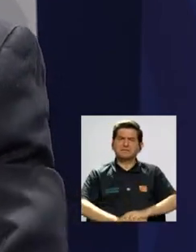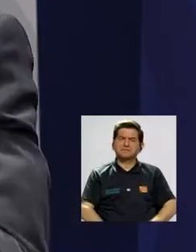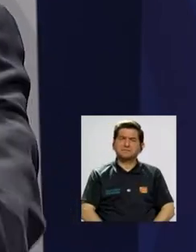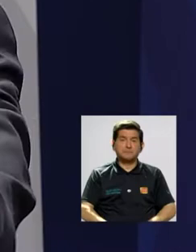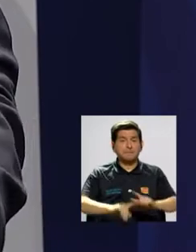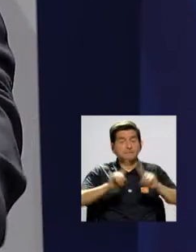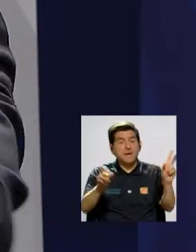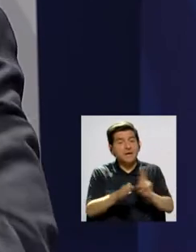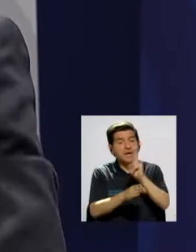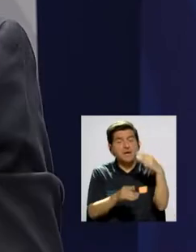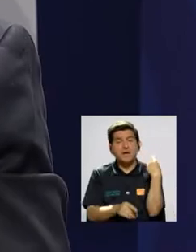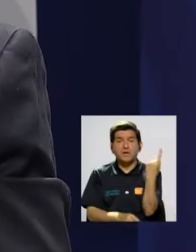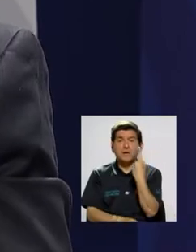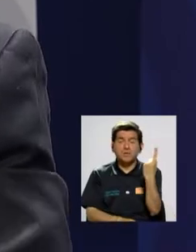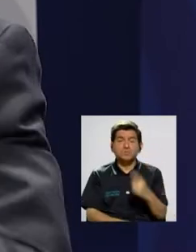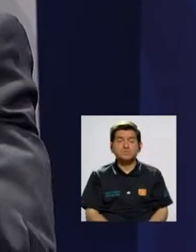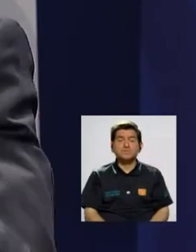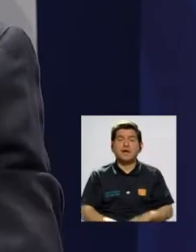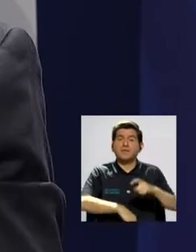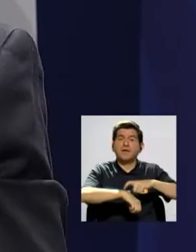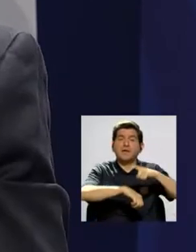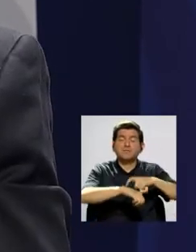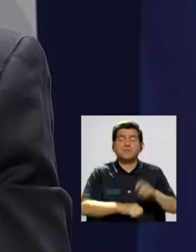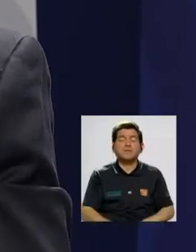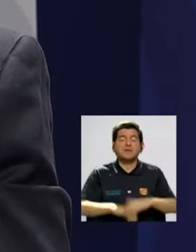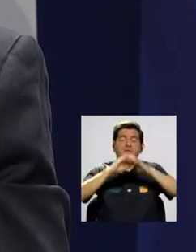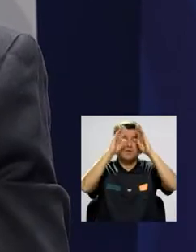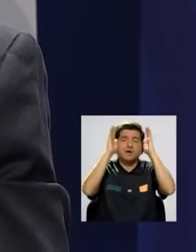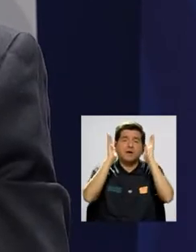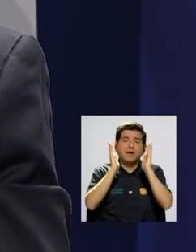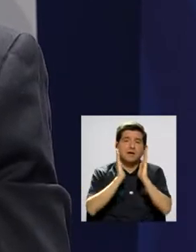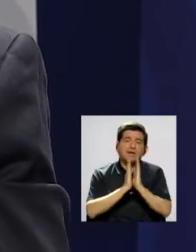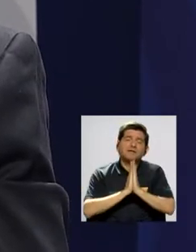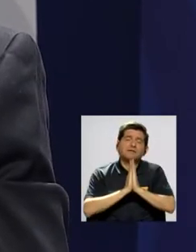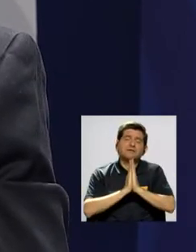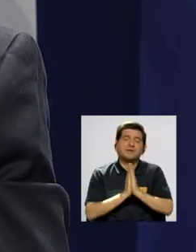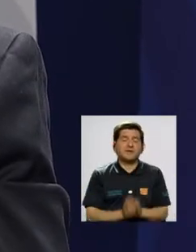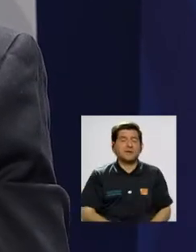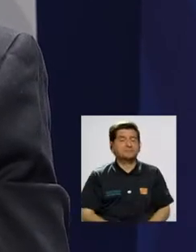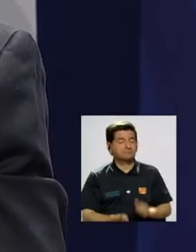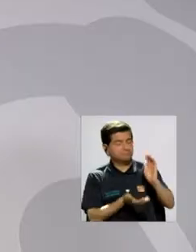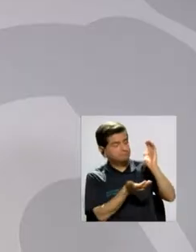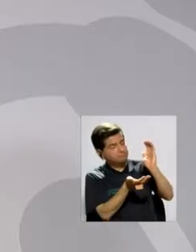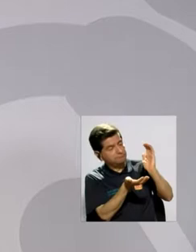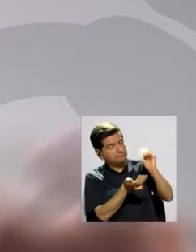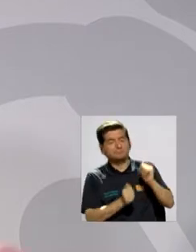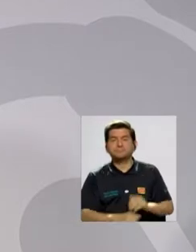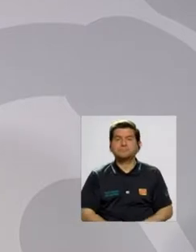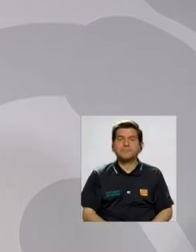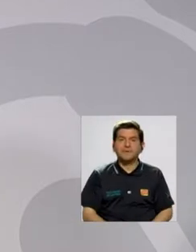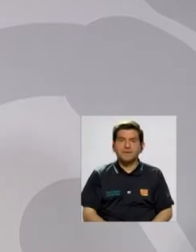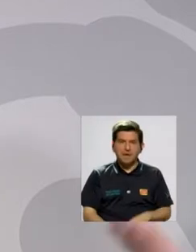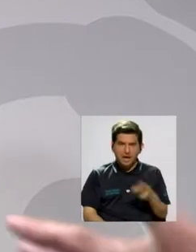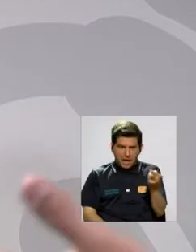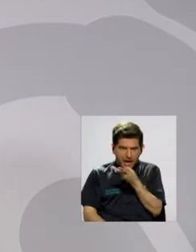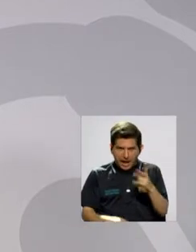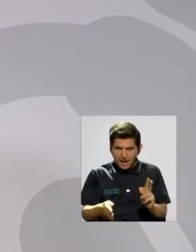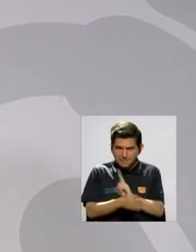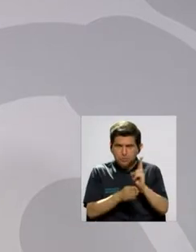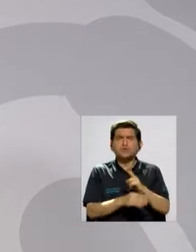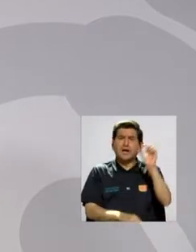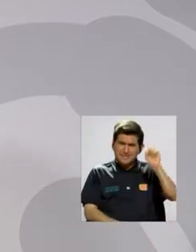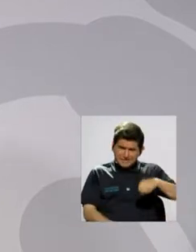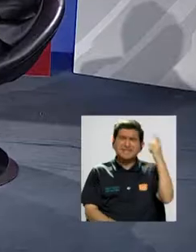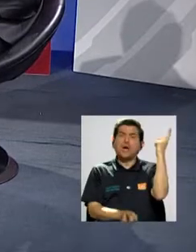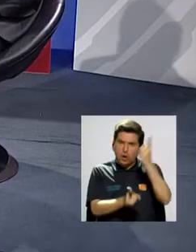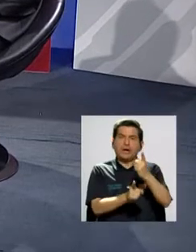pero utilizada solo de manera coyuntural, que es la imagen de la Virgen de los Ángeles, ¿verdad? Y que entonces, hoy se utilizó de los dos lados. De los dos lados, por